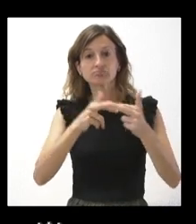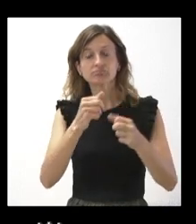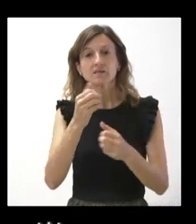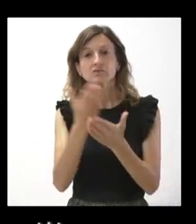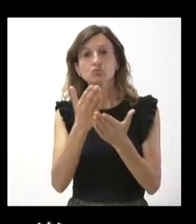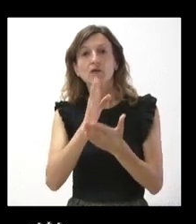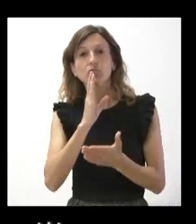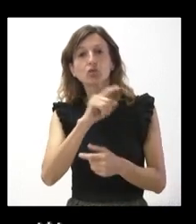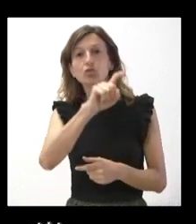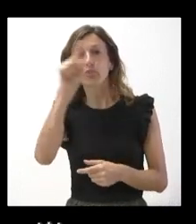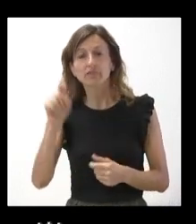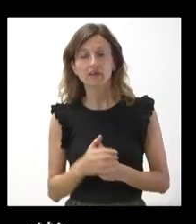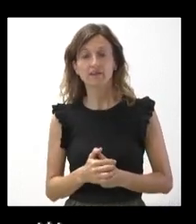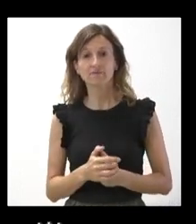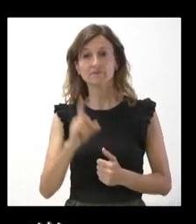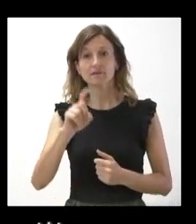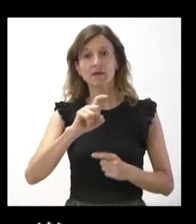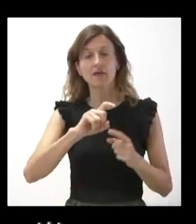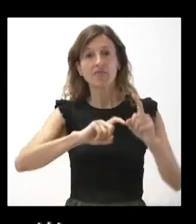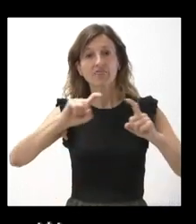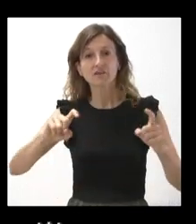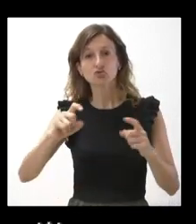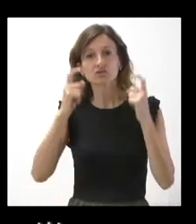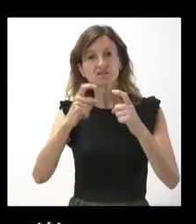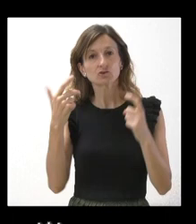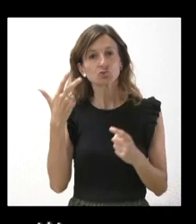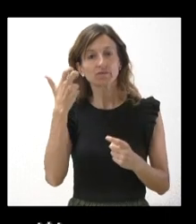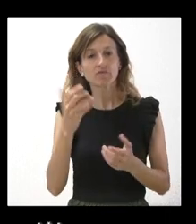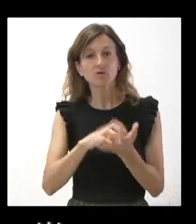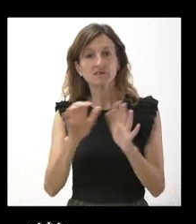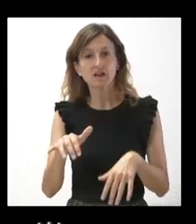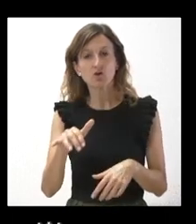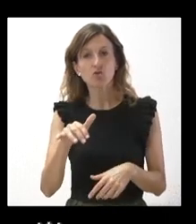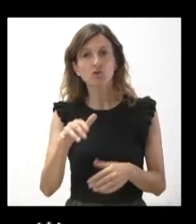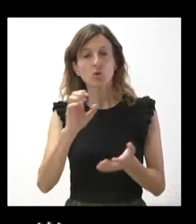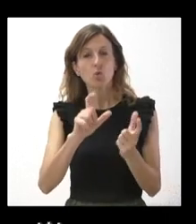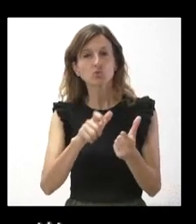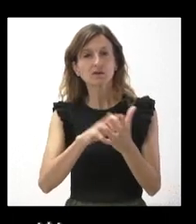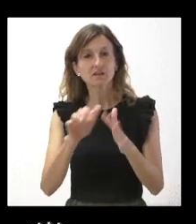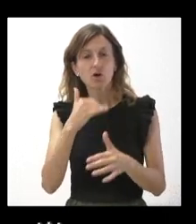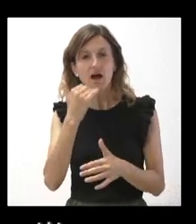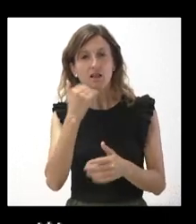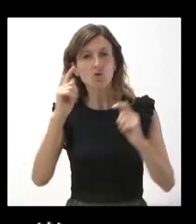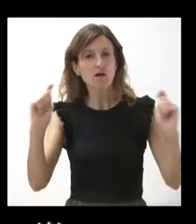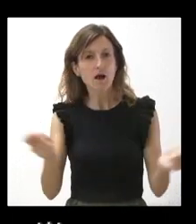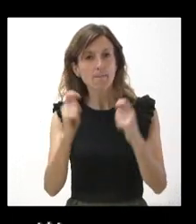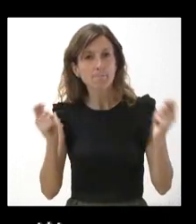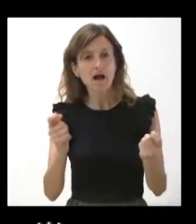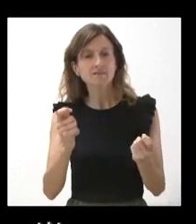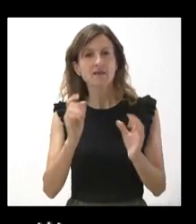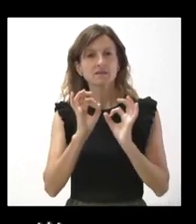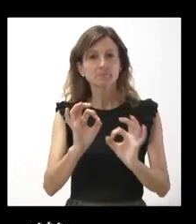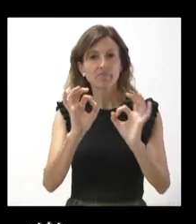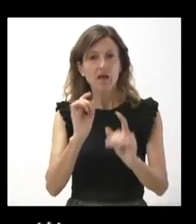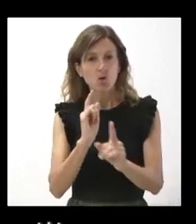Y por último, ante los datos de intento de suicidio en Castilla y León, ¿la Junta va a tomar alguna medida o va a desarrollar alguna campaña